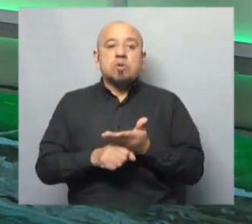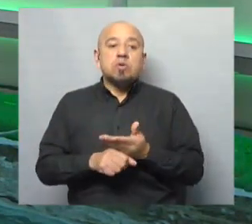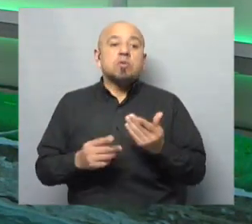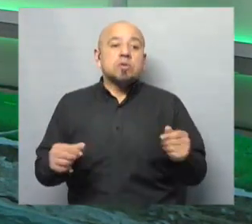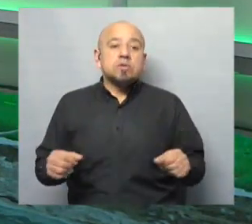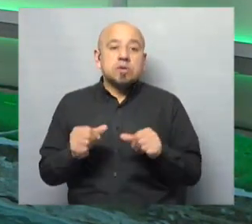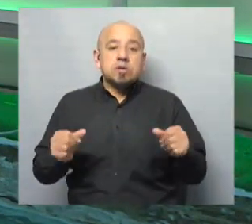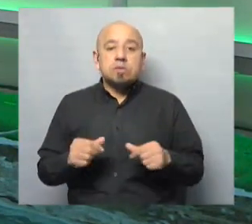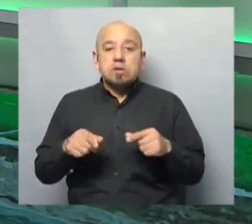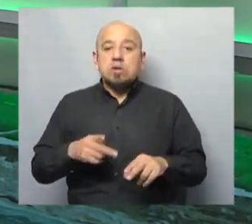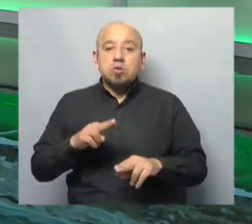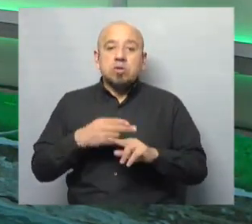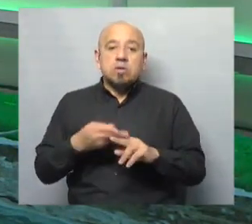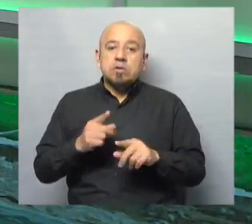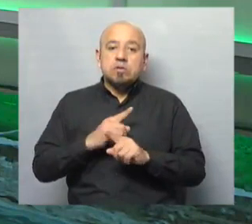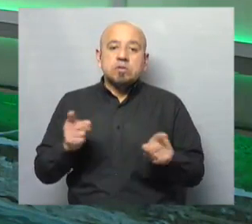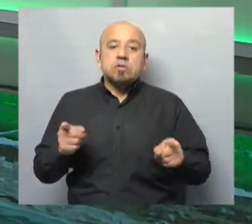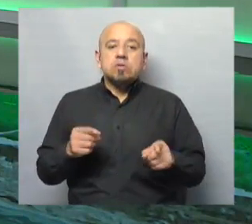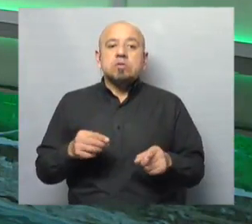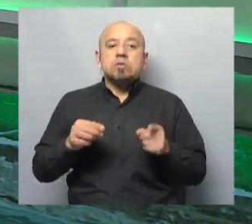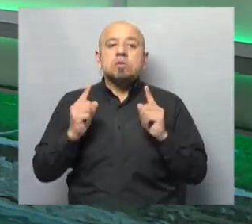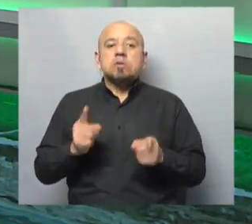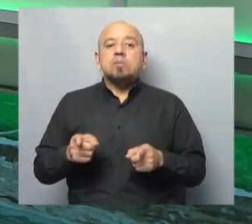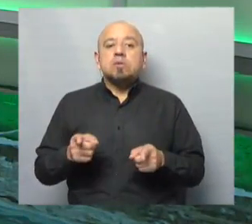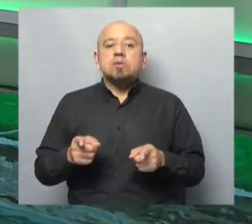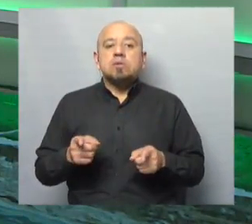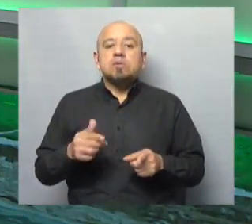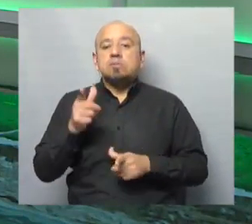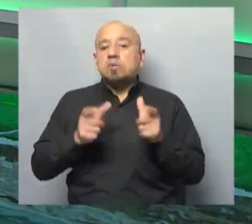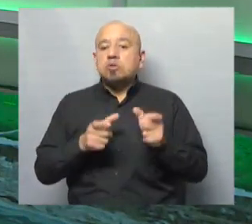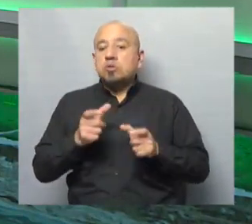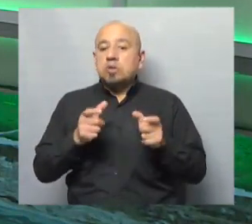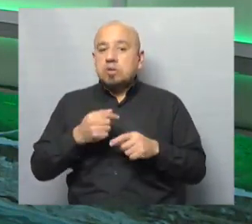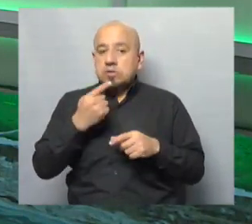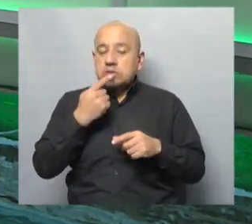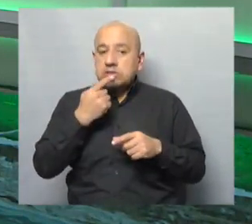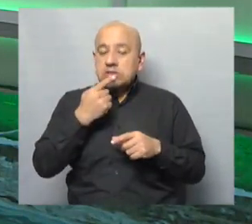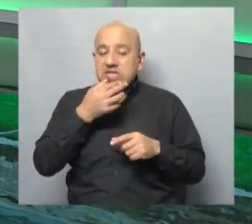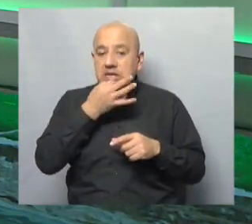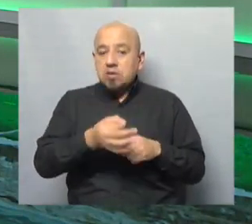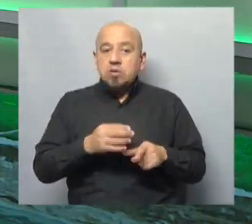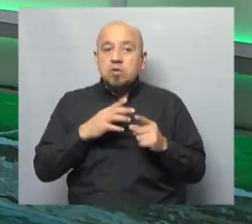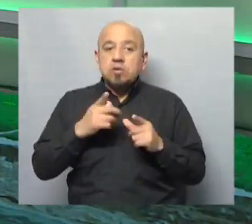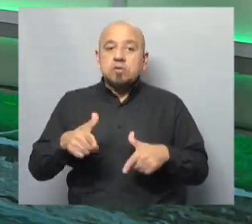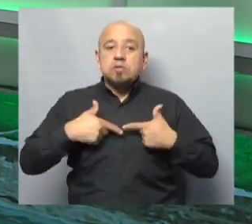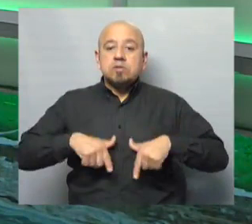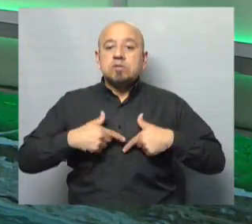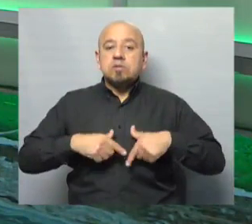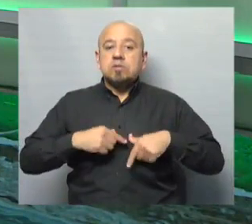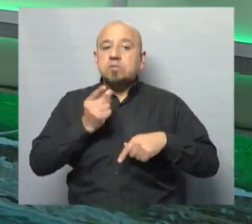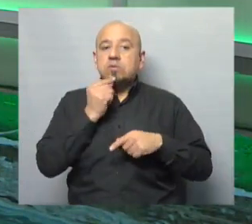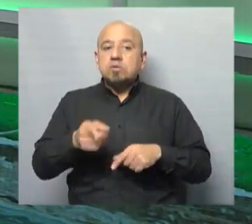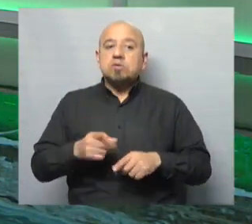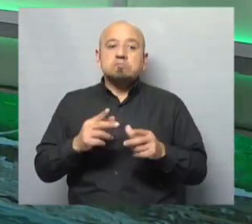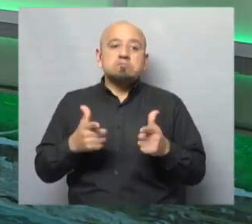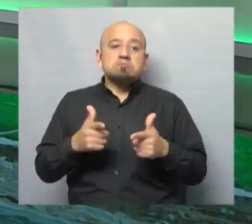para que no vuelva a ocurrir además gente que frecuenta el lugar señaló que el ministerio del interior- desatendió la seguridad en esa